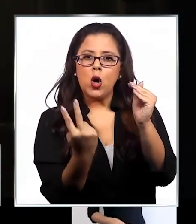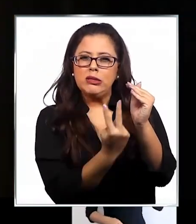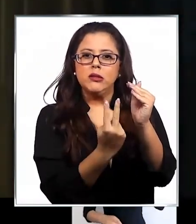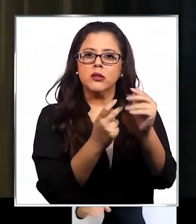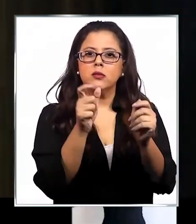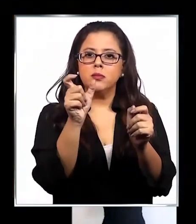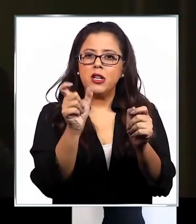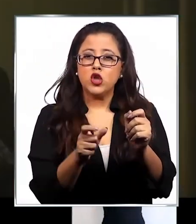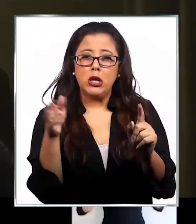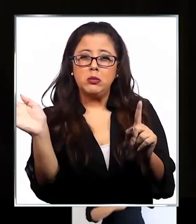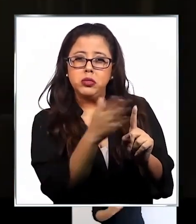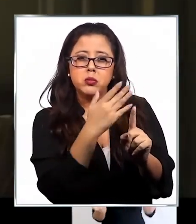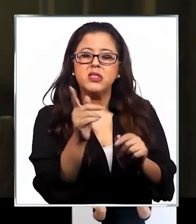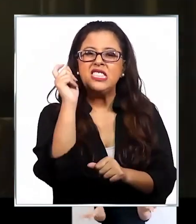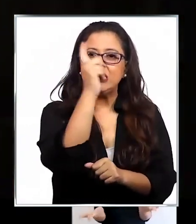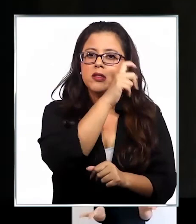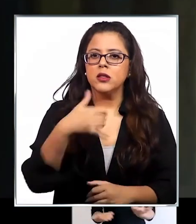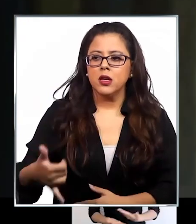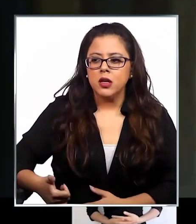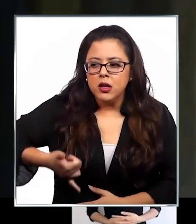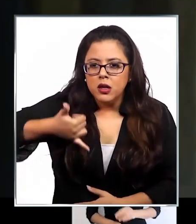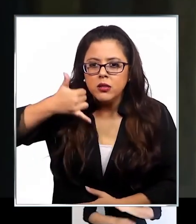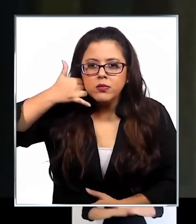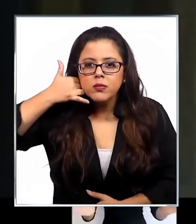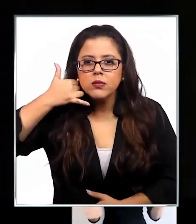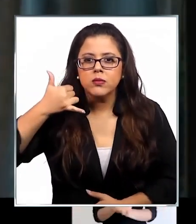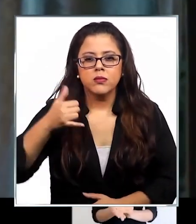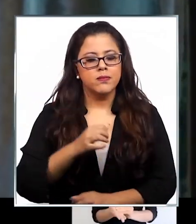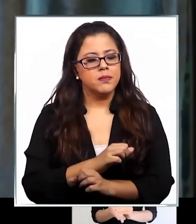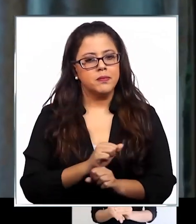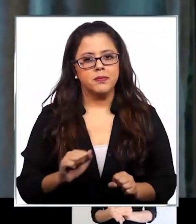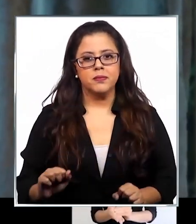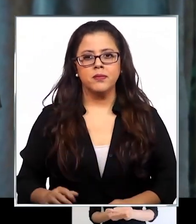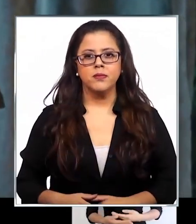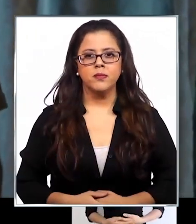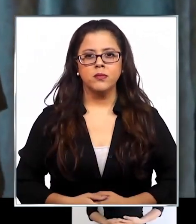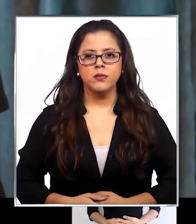es muy difícil hacer una llamada telefónica.